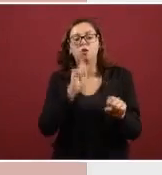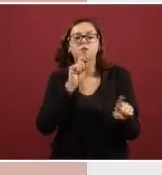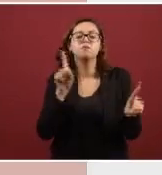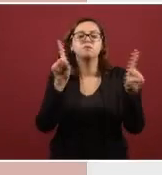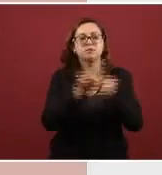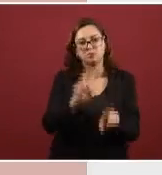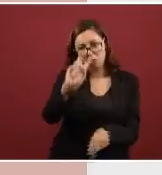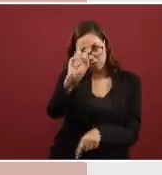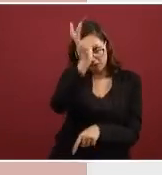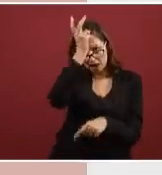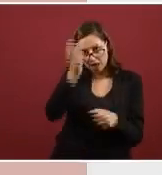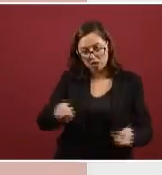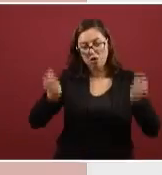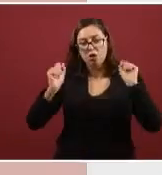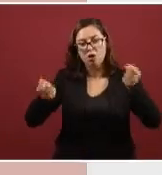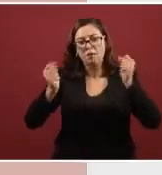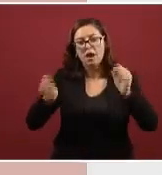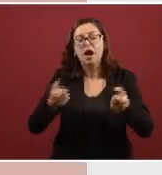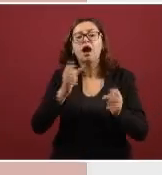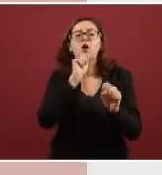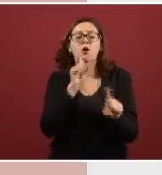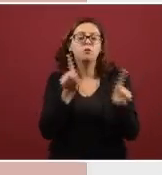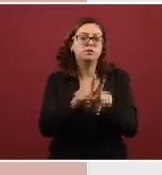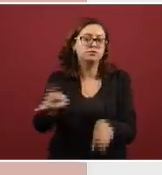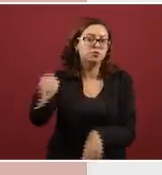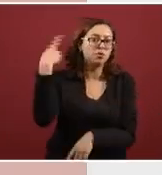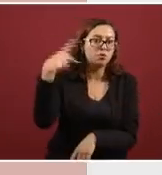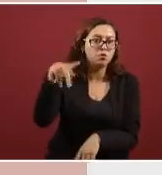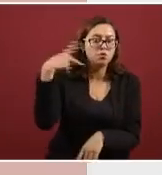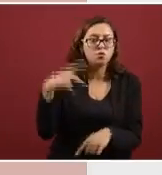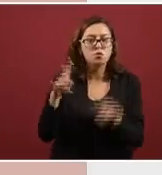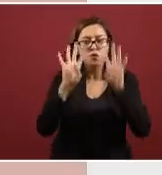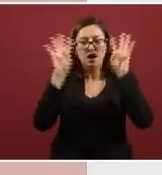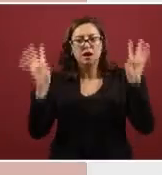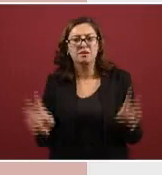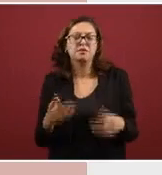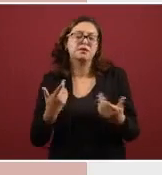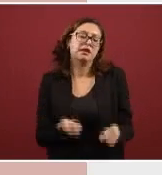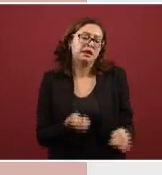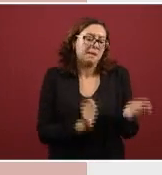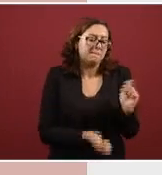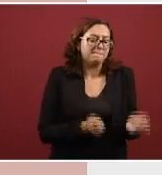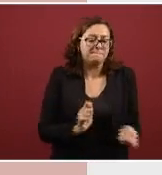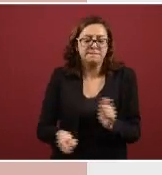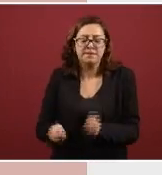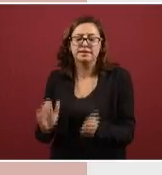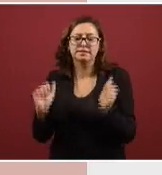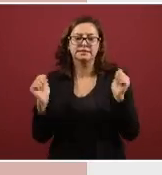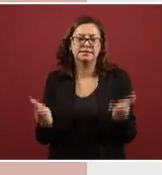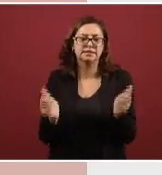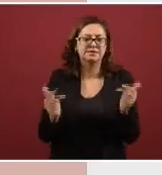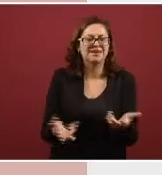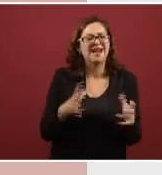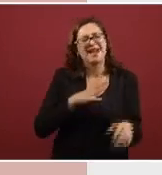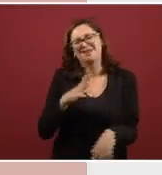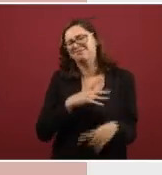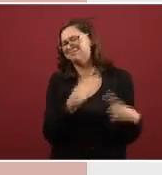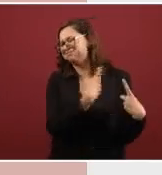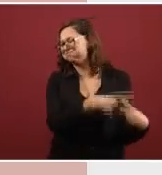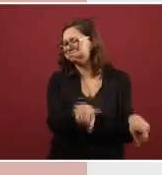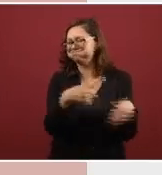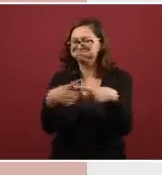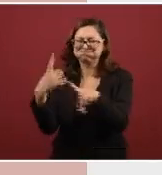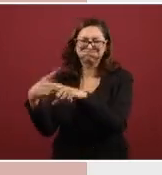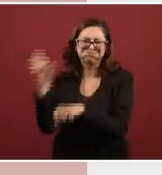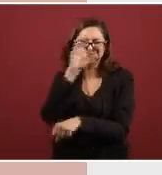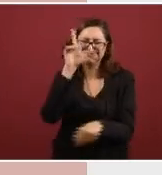venado, los quetzales de Puebla, marimbas con niños de Chiapas. Hay una diversidad extraordinaria, que esa es